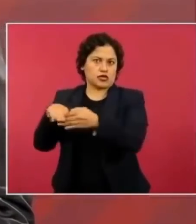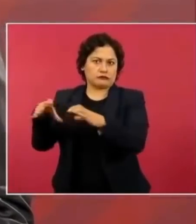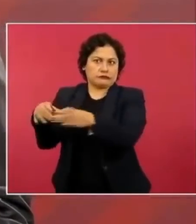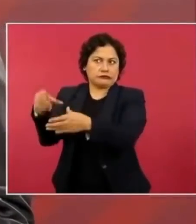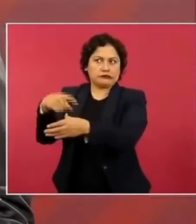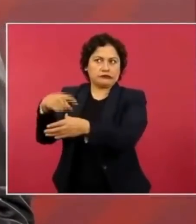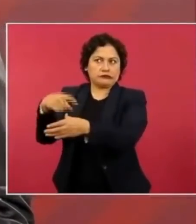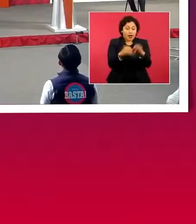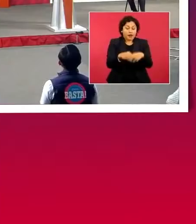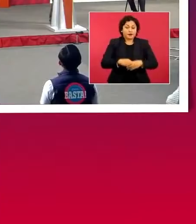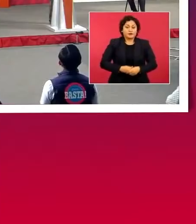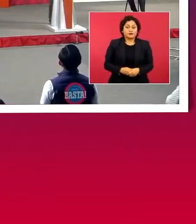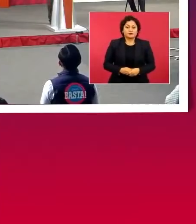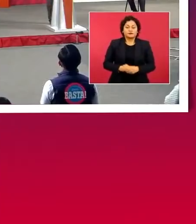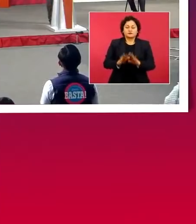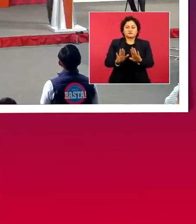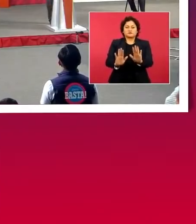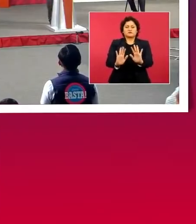afortunadamente.